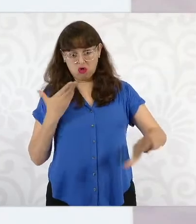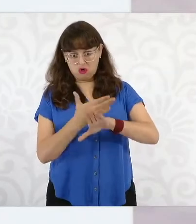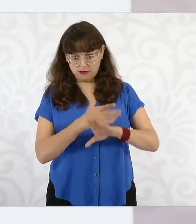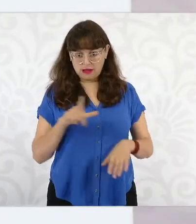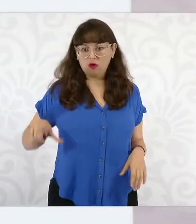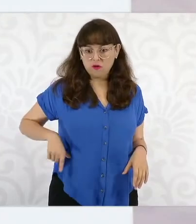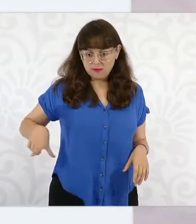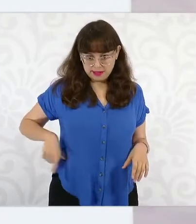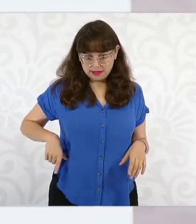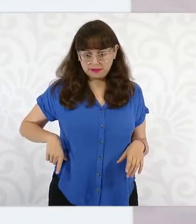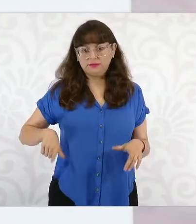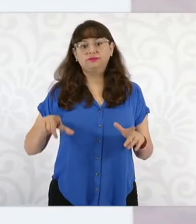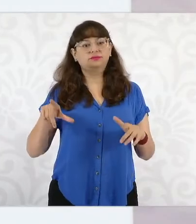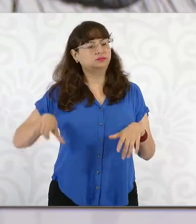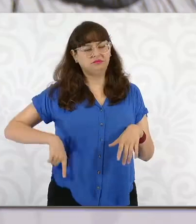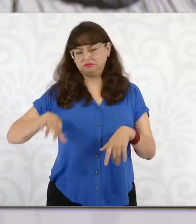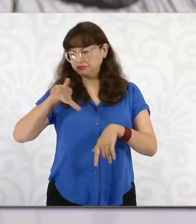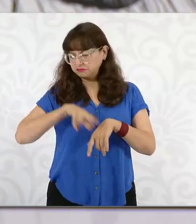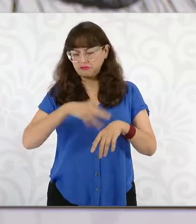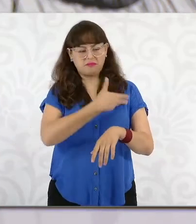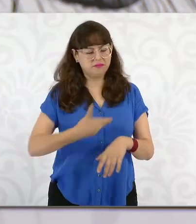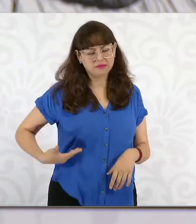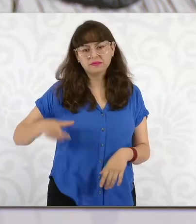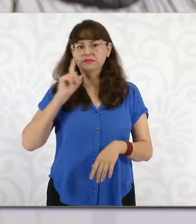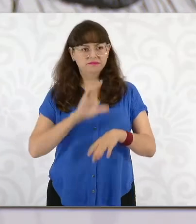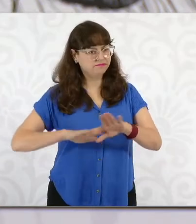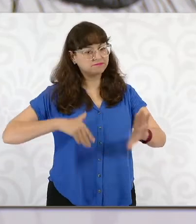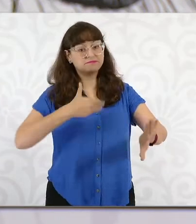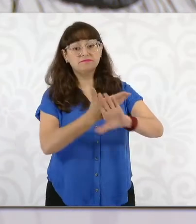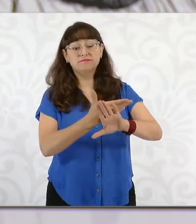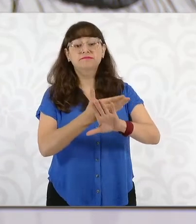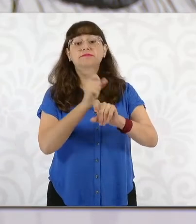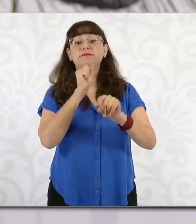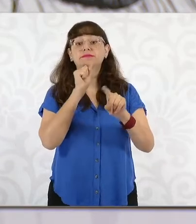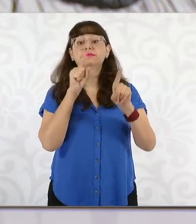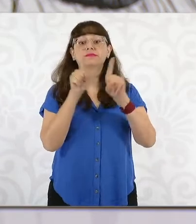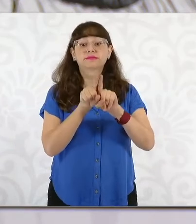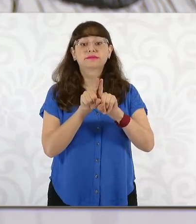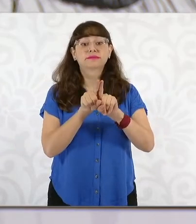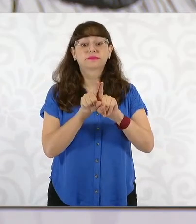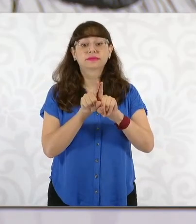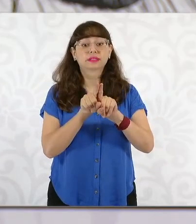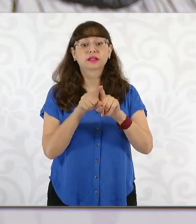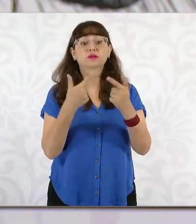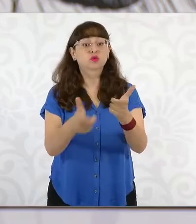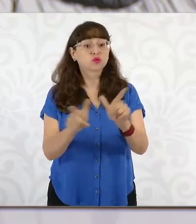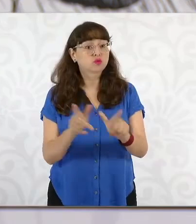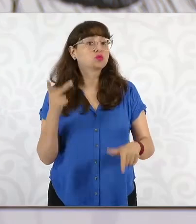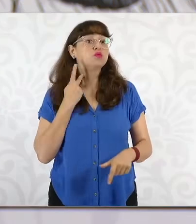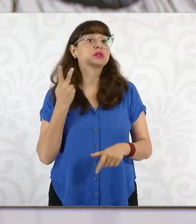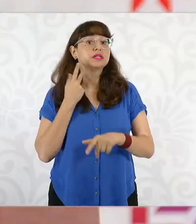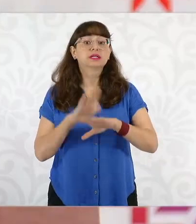contra gobernadores o servidores públicos, sino, o contra un partido